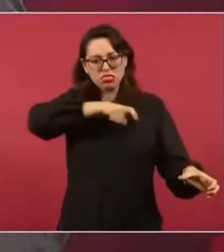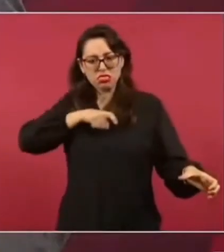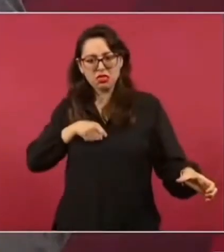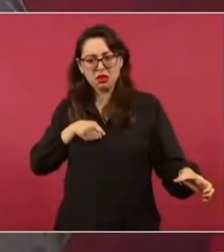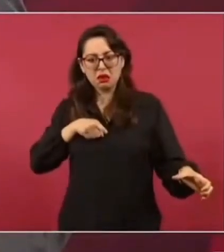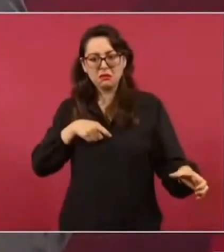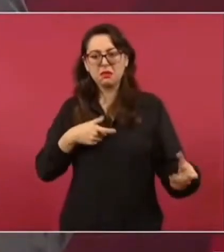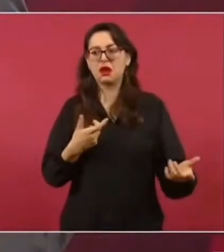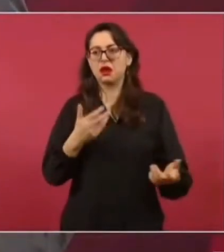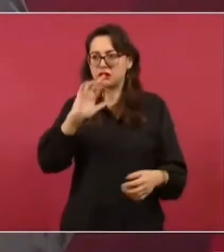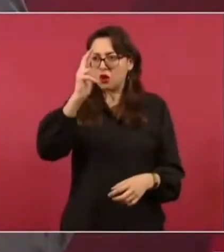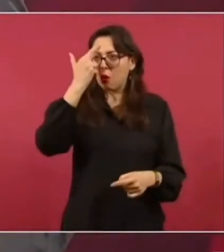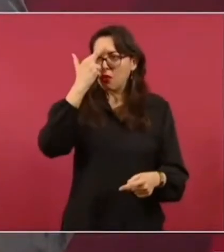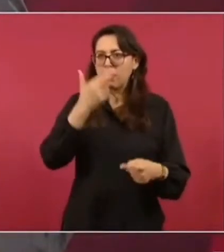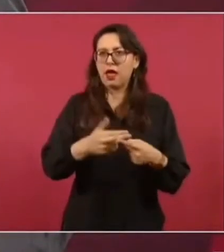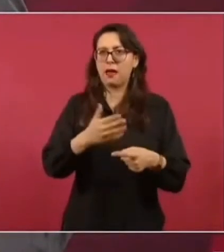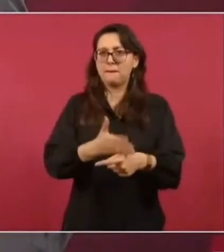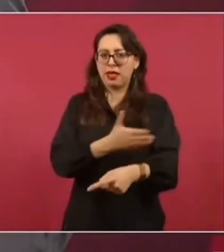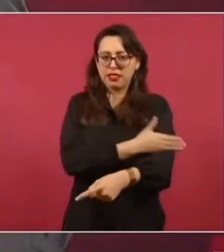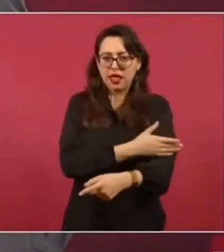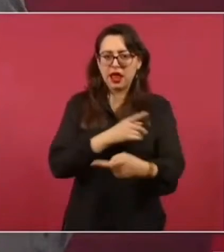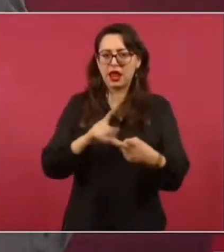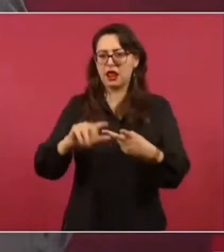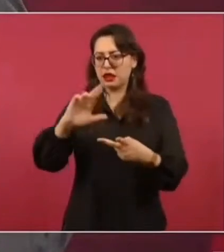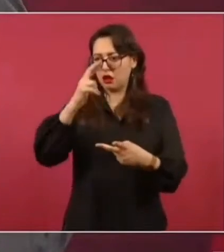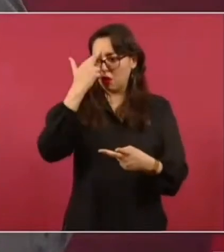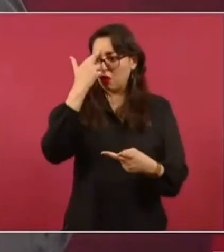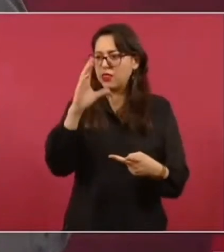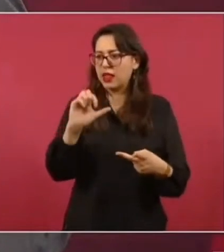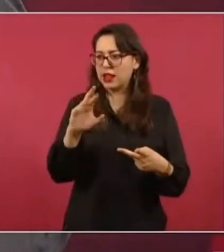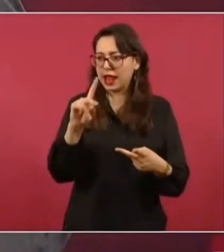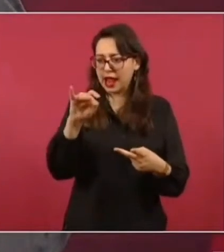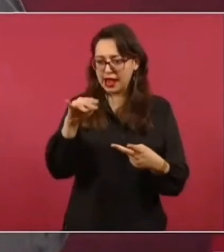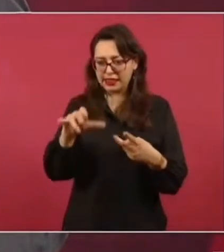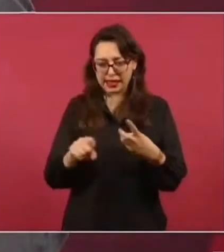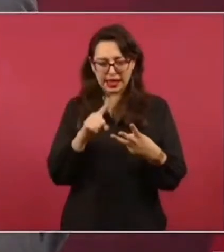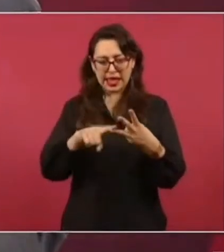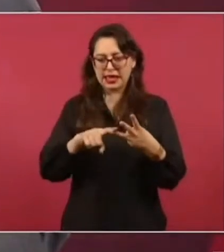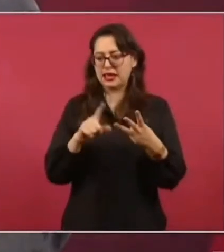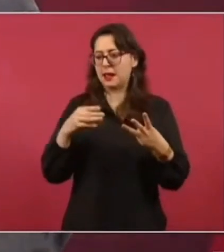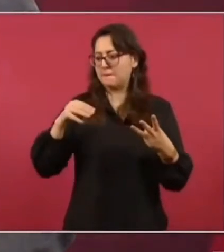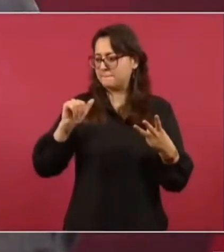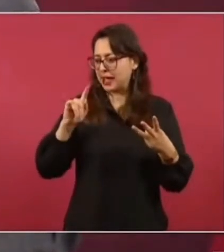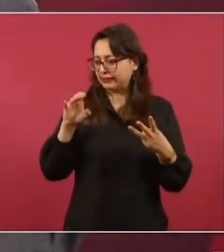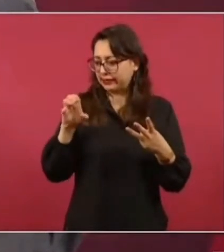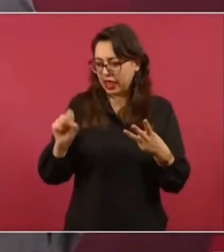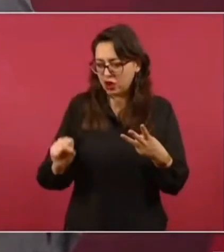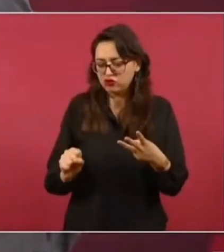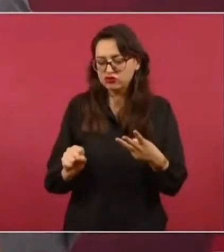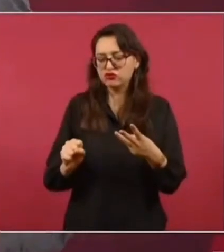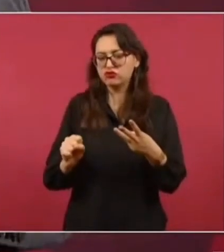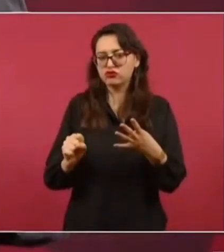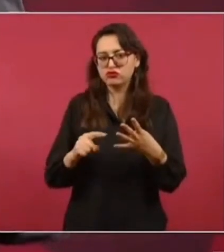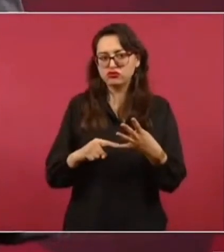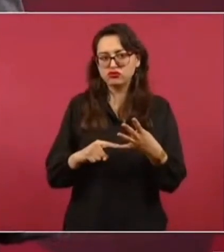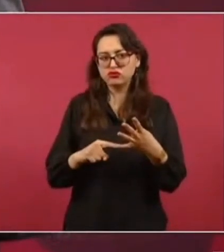de Madero, de Cárdenas, de López Mateos. No.